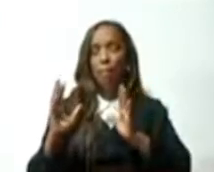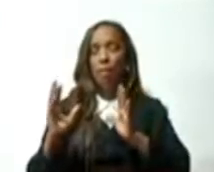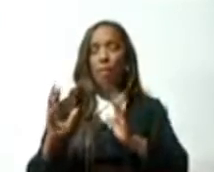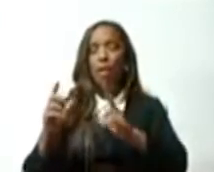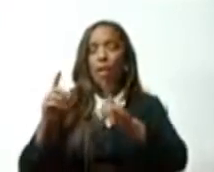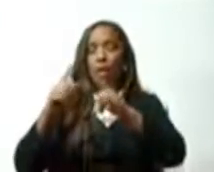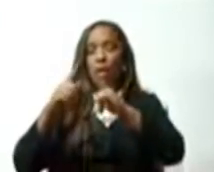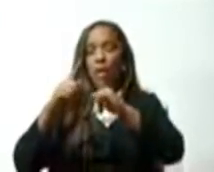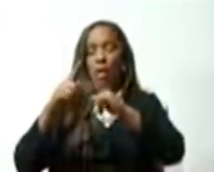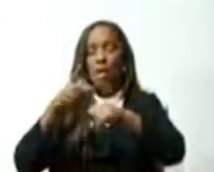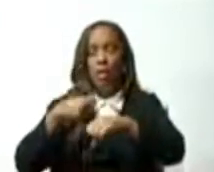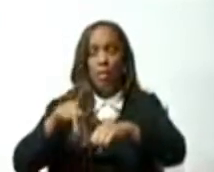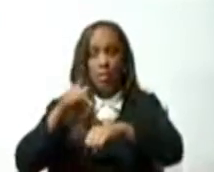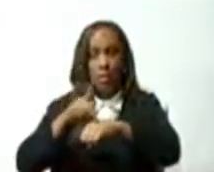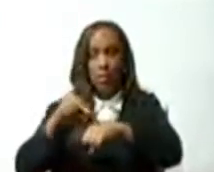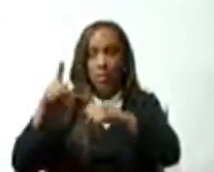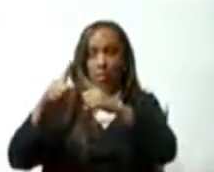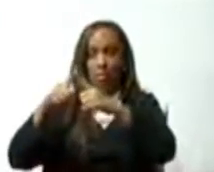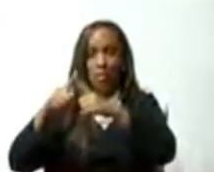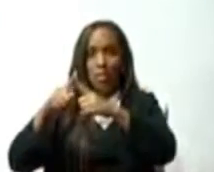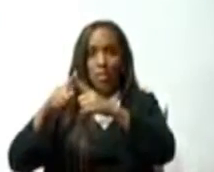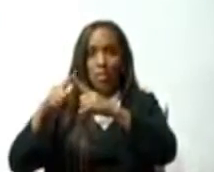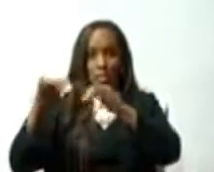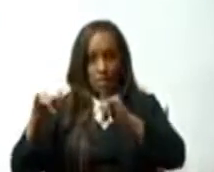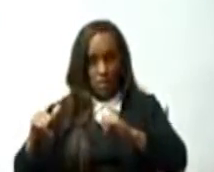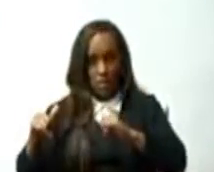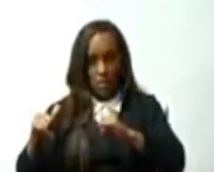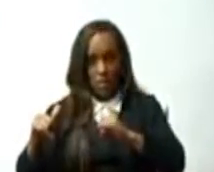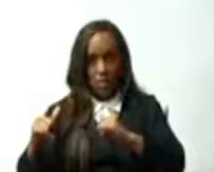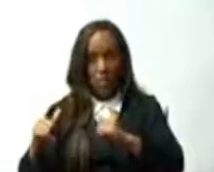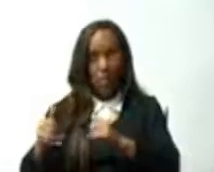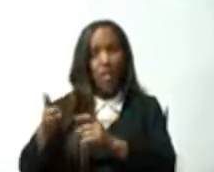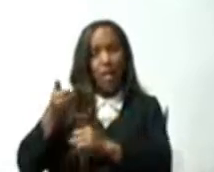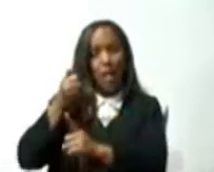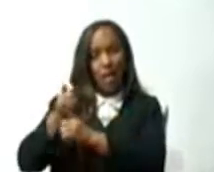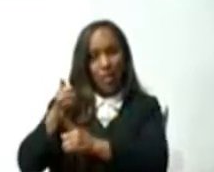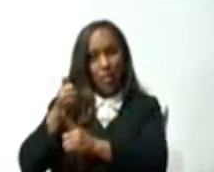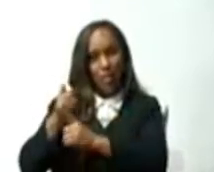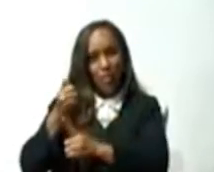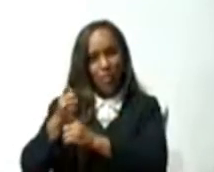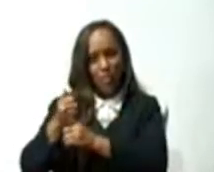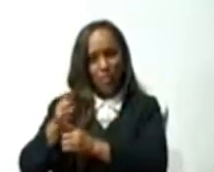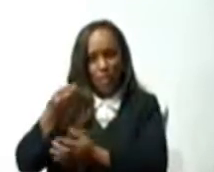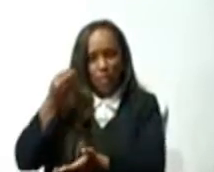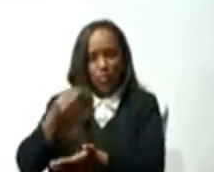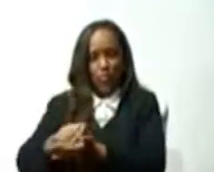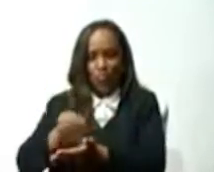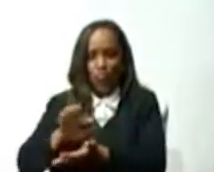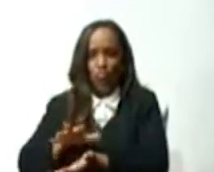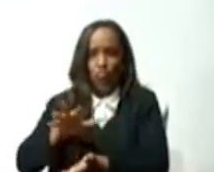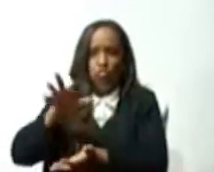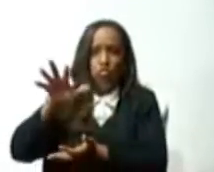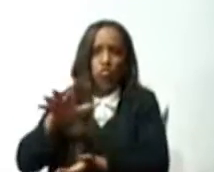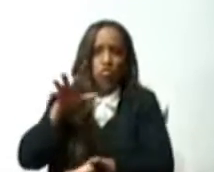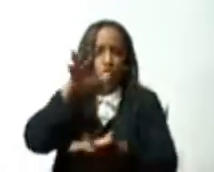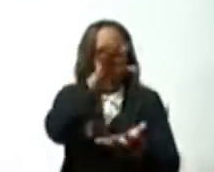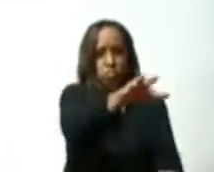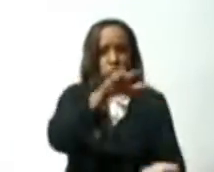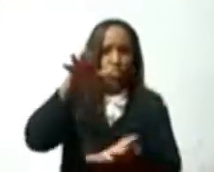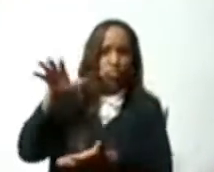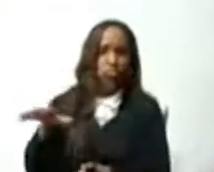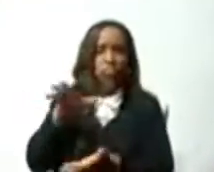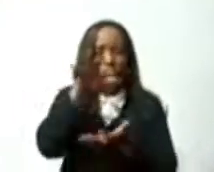la inversión que debe de hacer el Estado. Y por eso hemos sostenido que históricamente